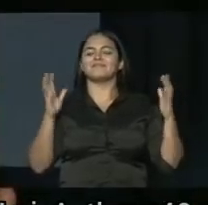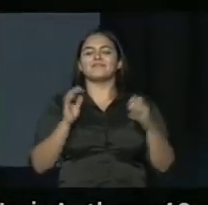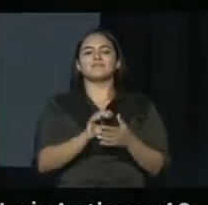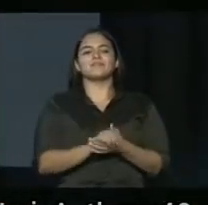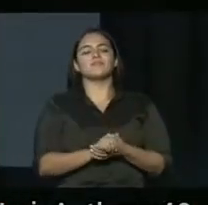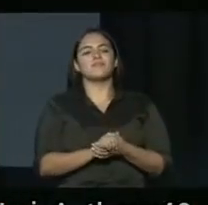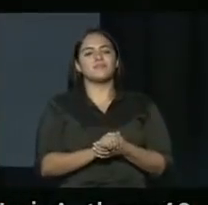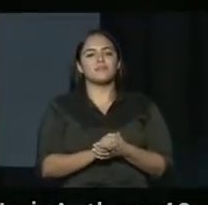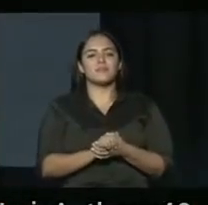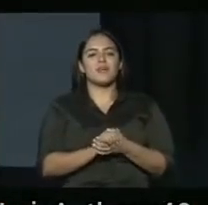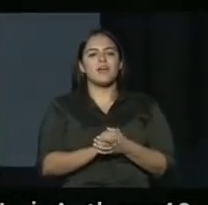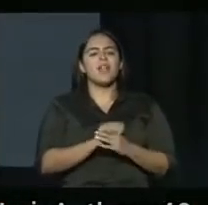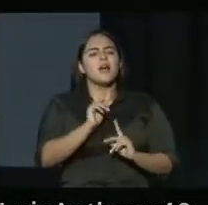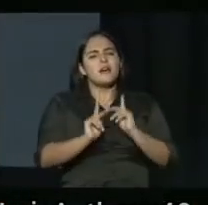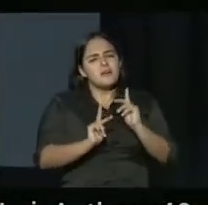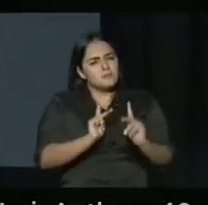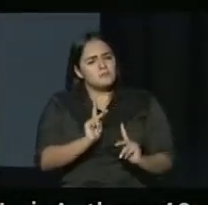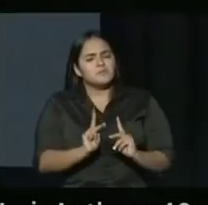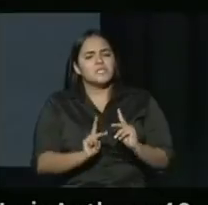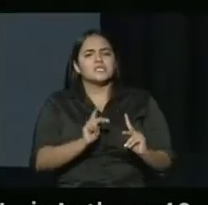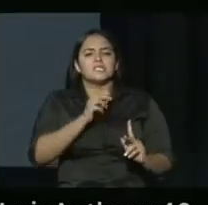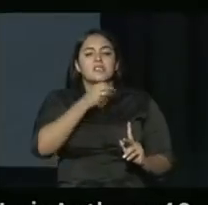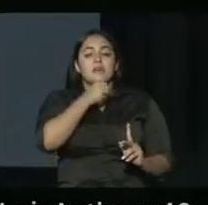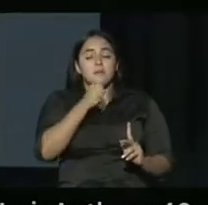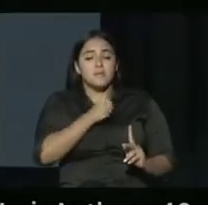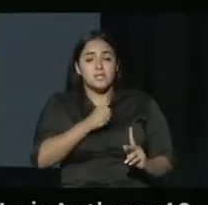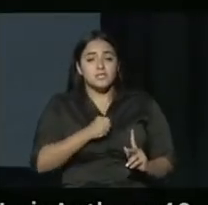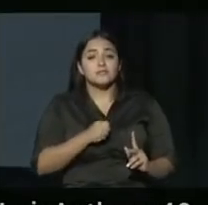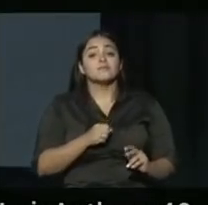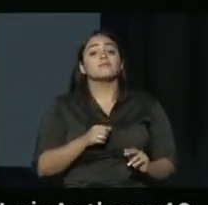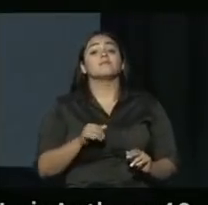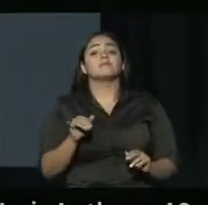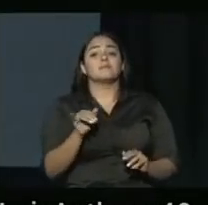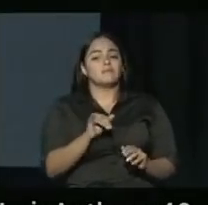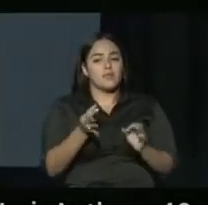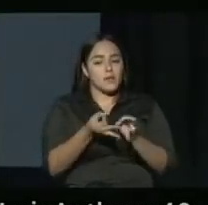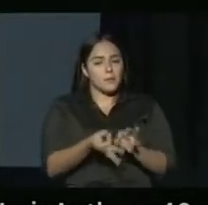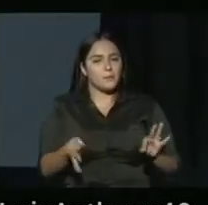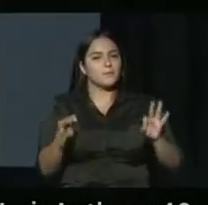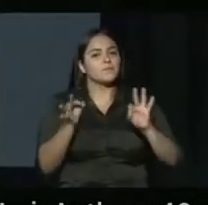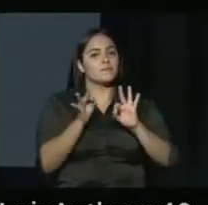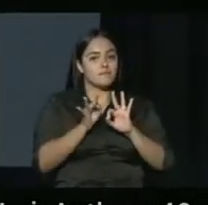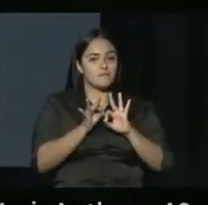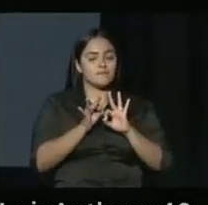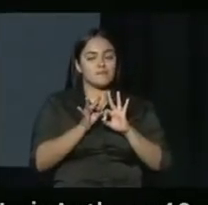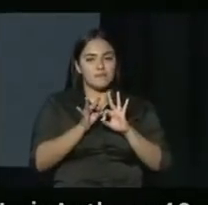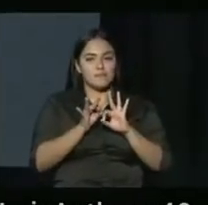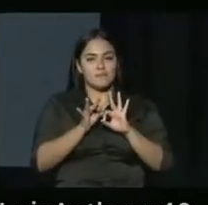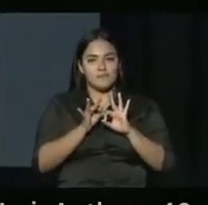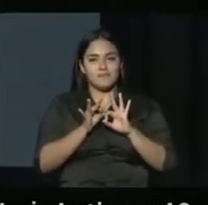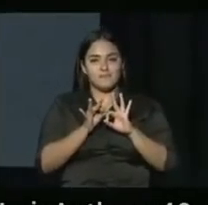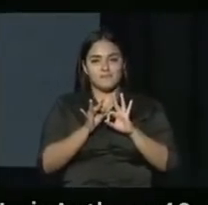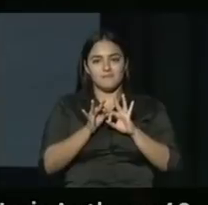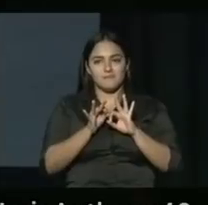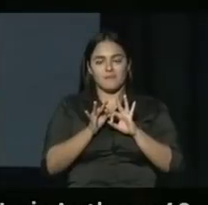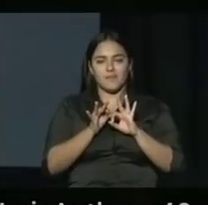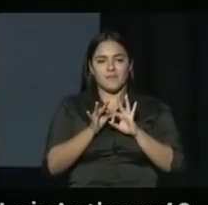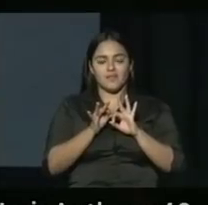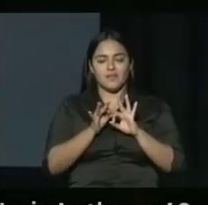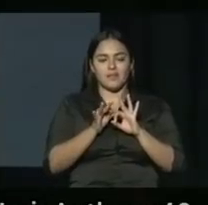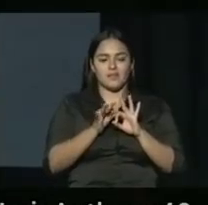Pero nuestra población envejeciente es también un valioso recurso con el potencial de aportar a nuestra